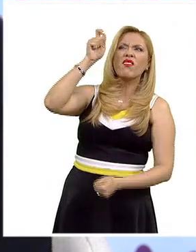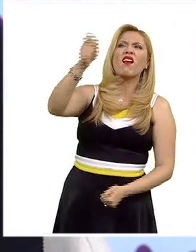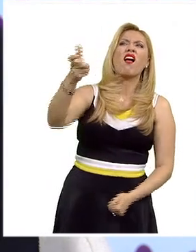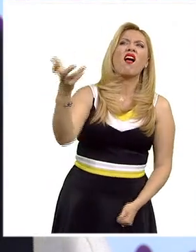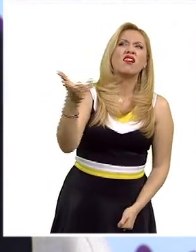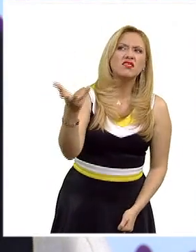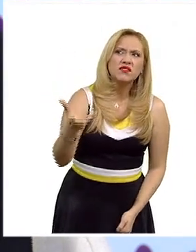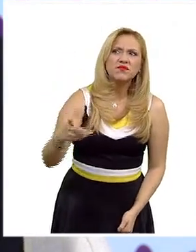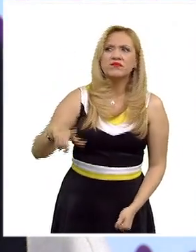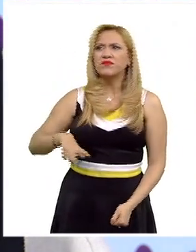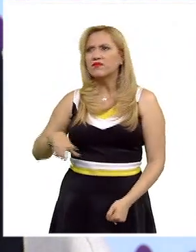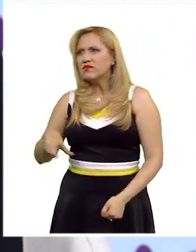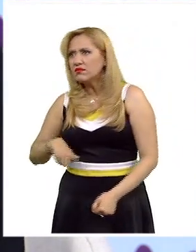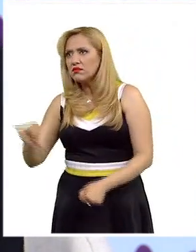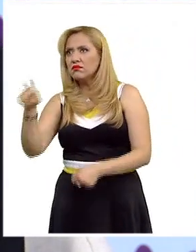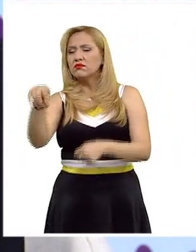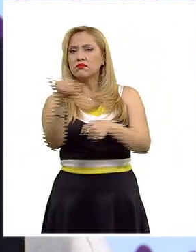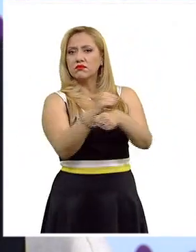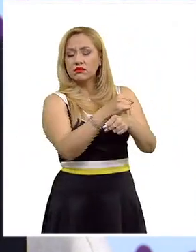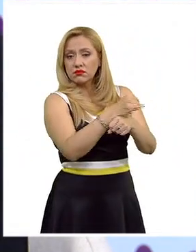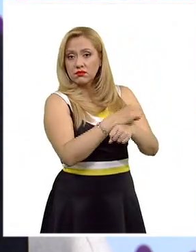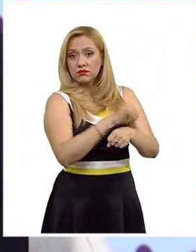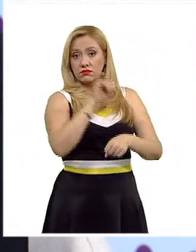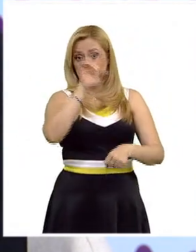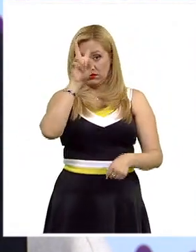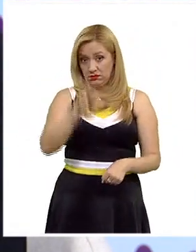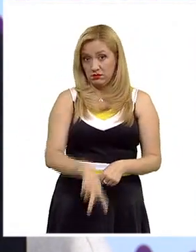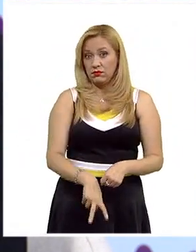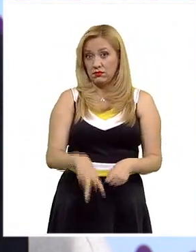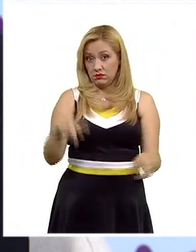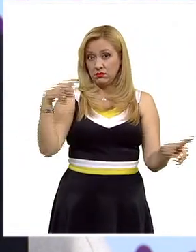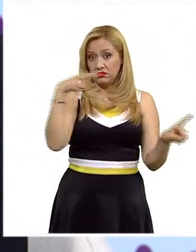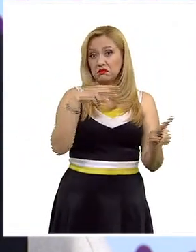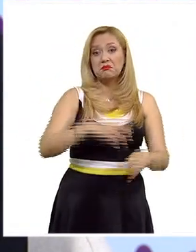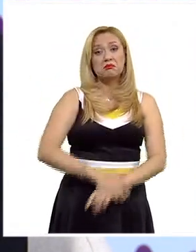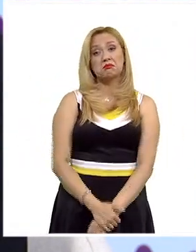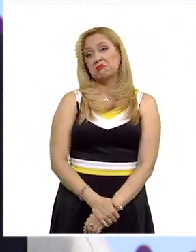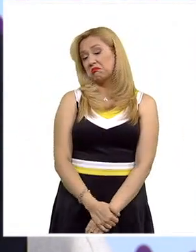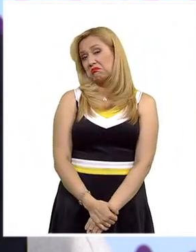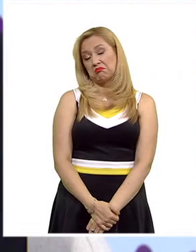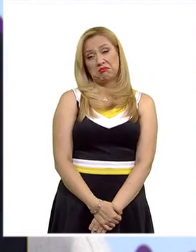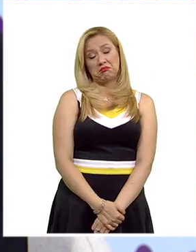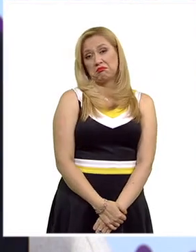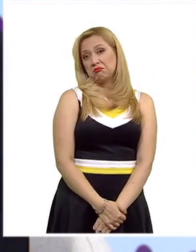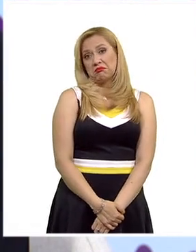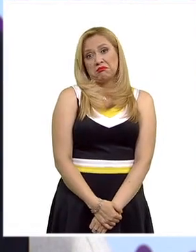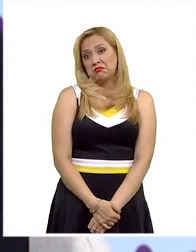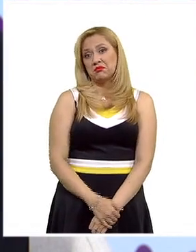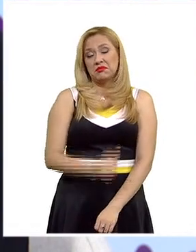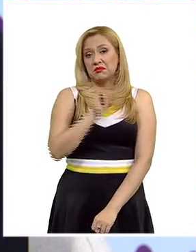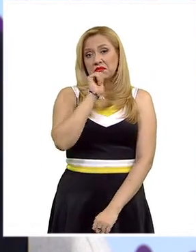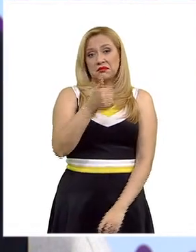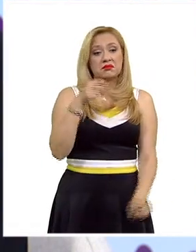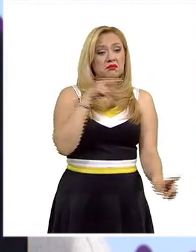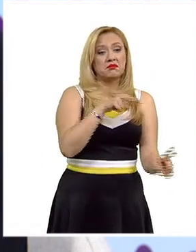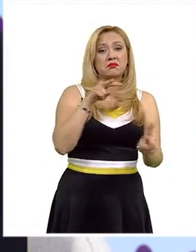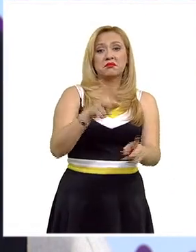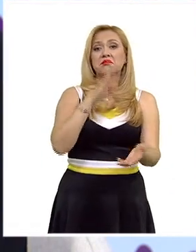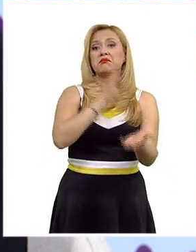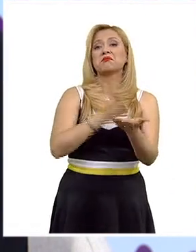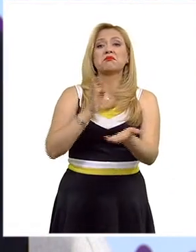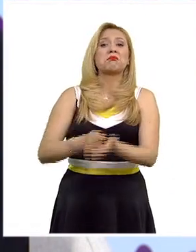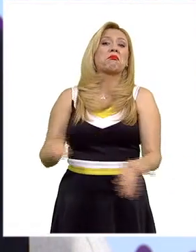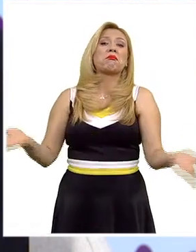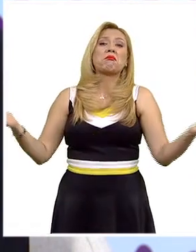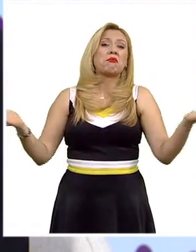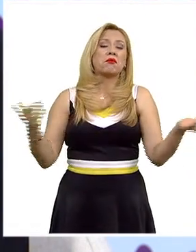están haciendo los inspectores del trabajo, si realmente es algo que están tomando, pues no es algo que se esté considerando, no se está sancionando a las empresas.